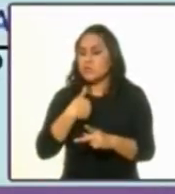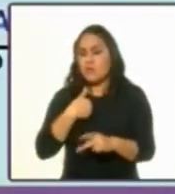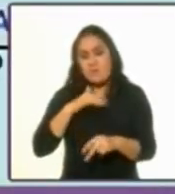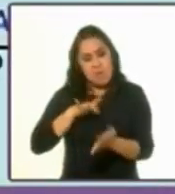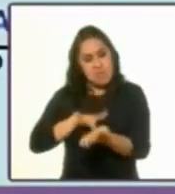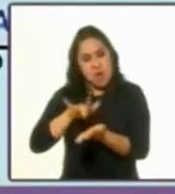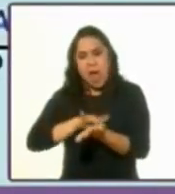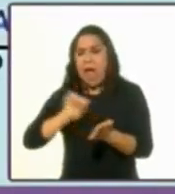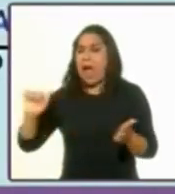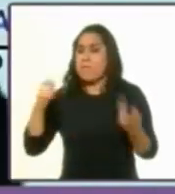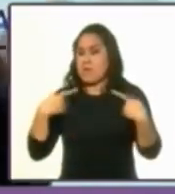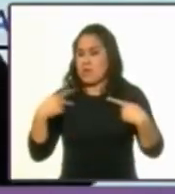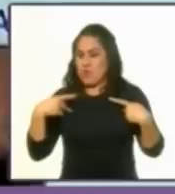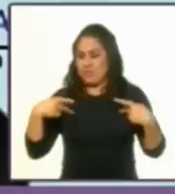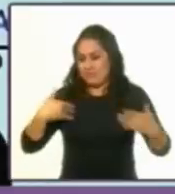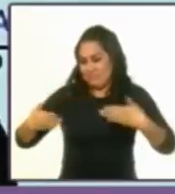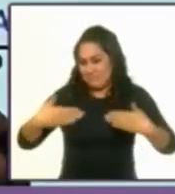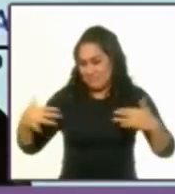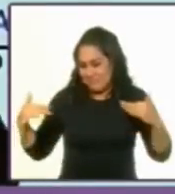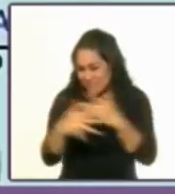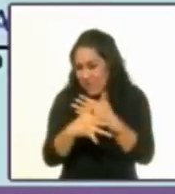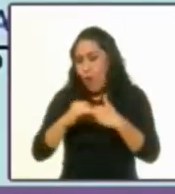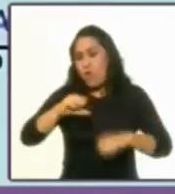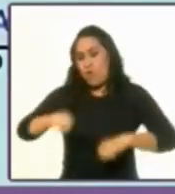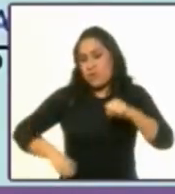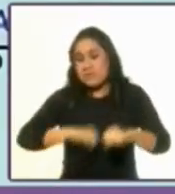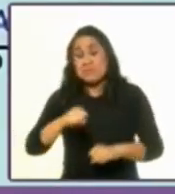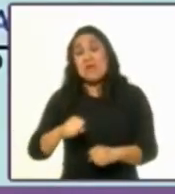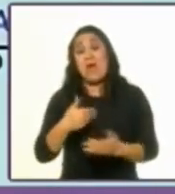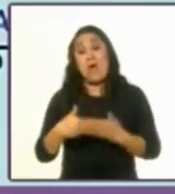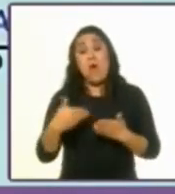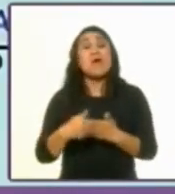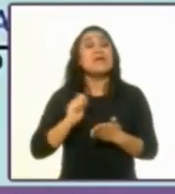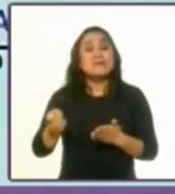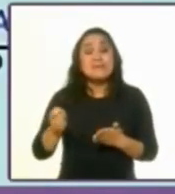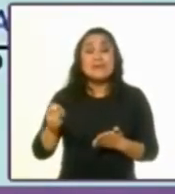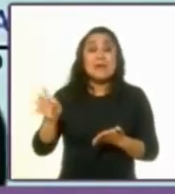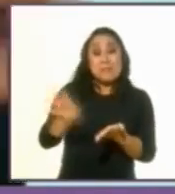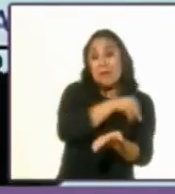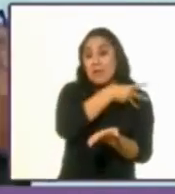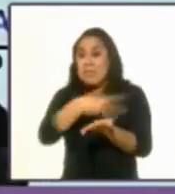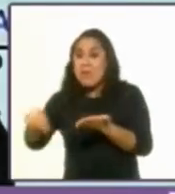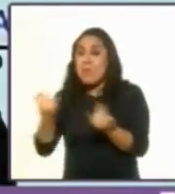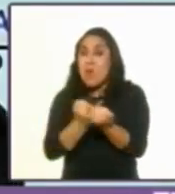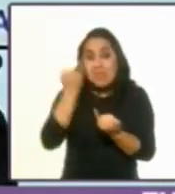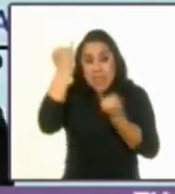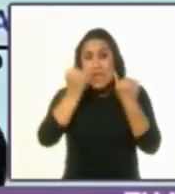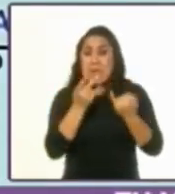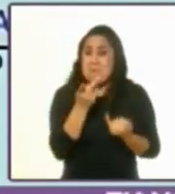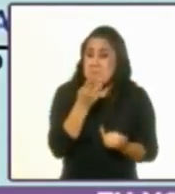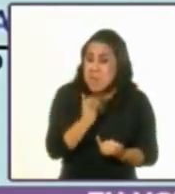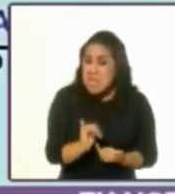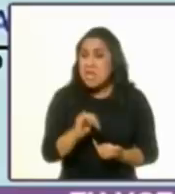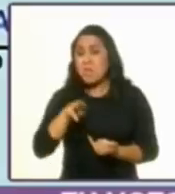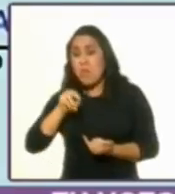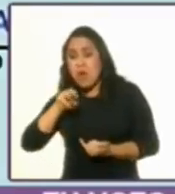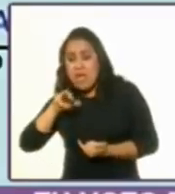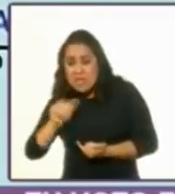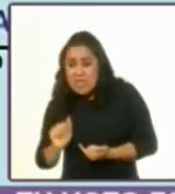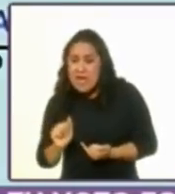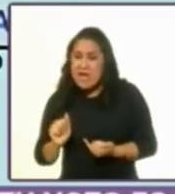la verdad y me parece que todo este copyright con los derechos de autor tanto del pri y de morena